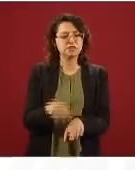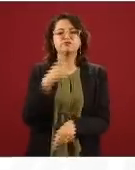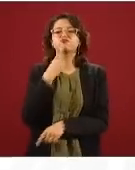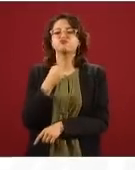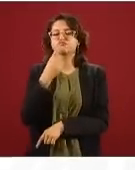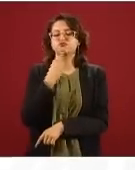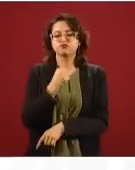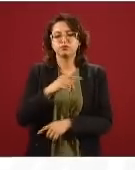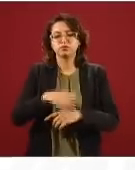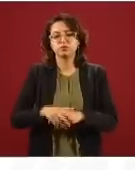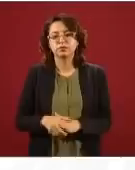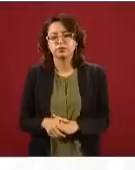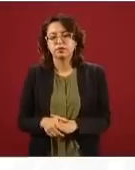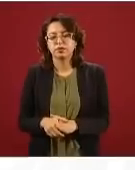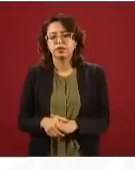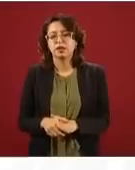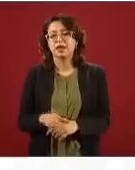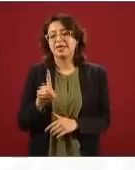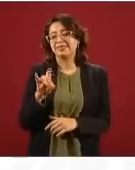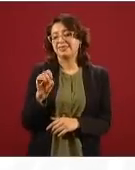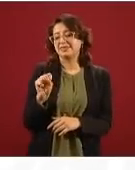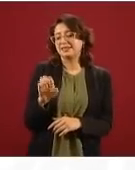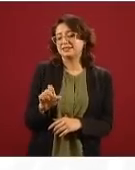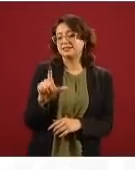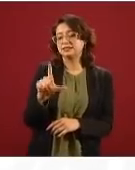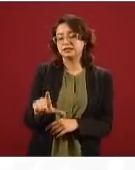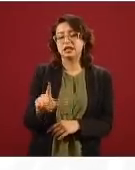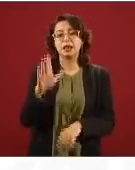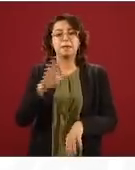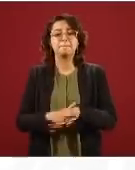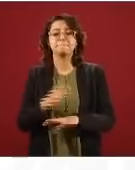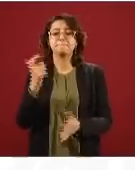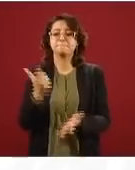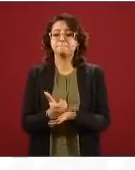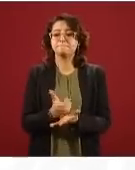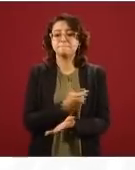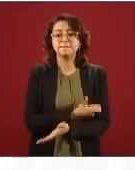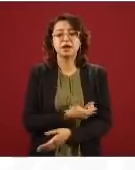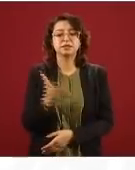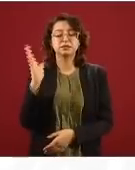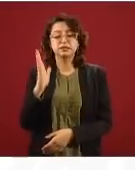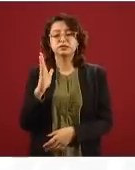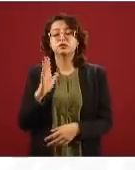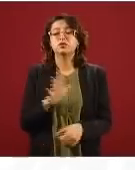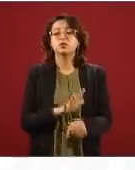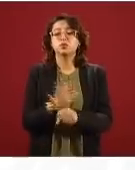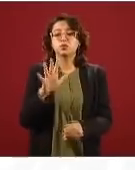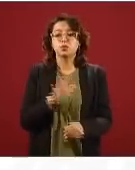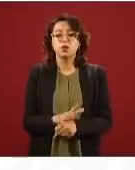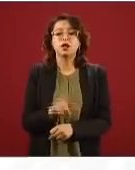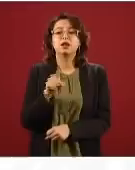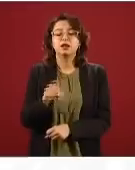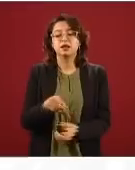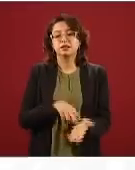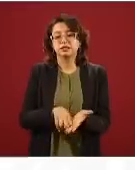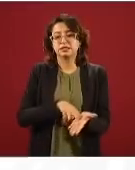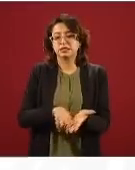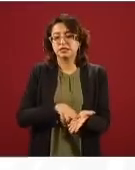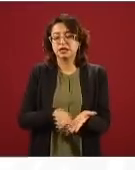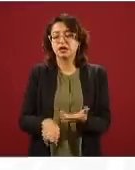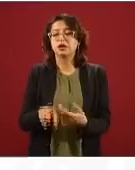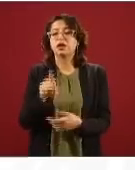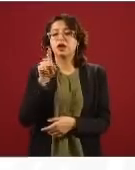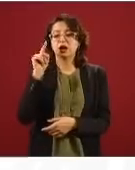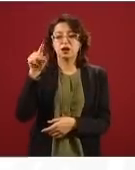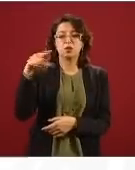combustible premium. En el diésel, el precio más alto, con el margen más alto, Gasolinera La Chatina, en Santos Reyes,